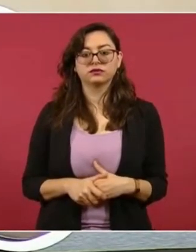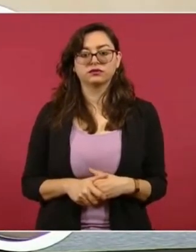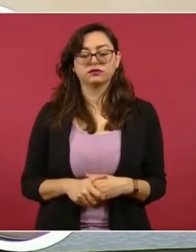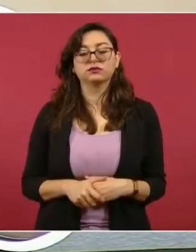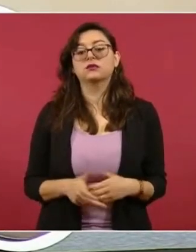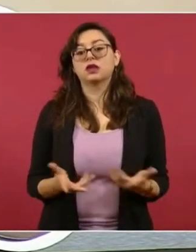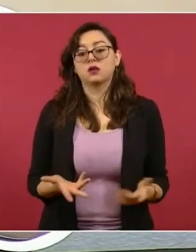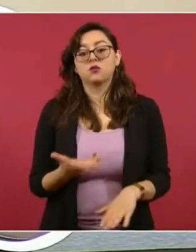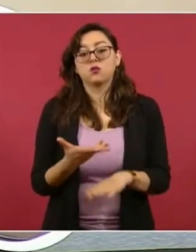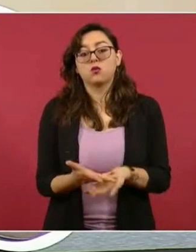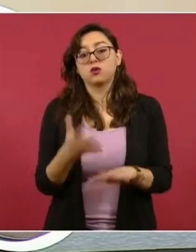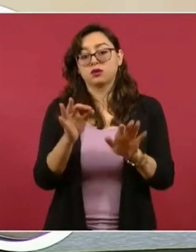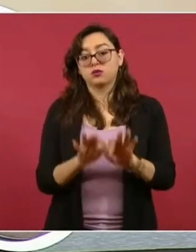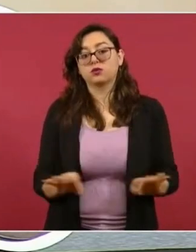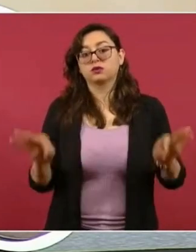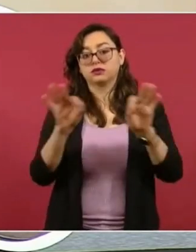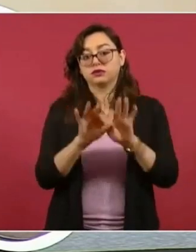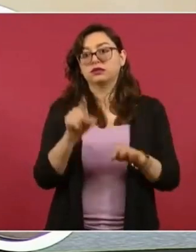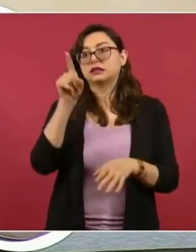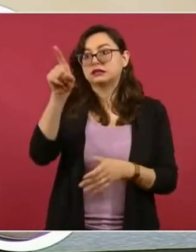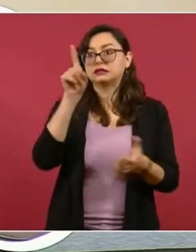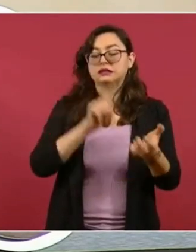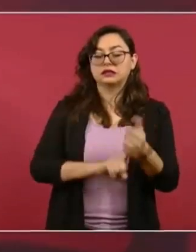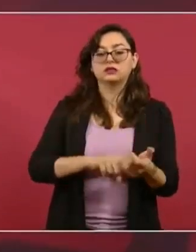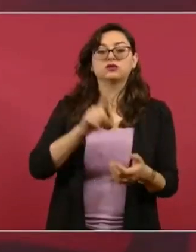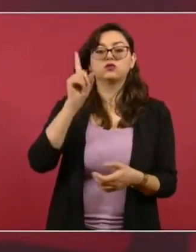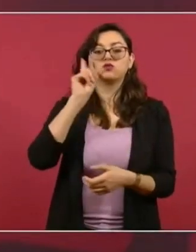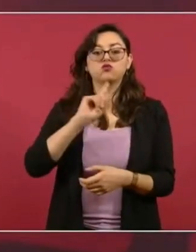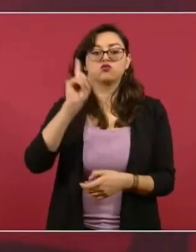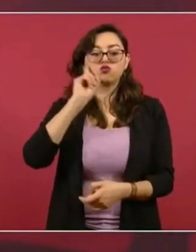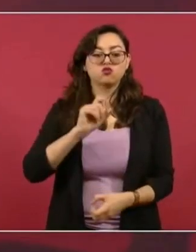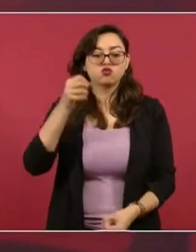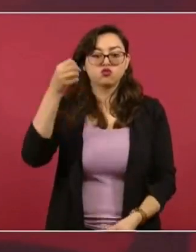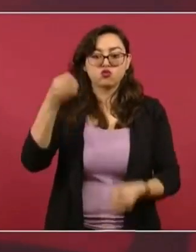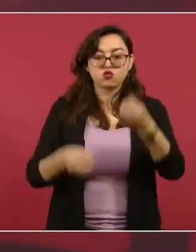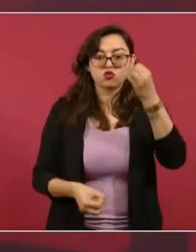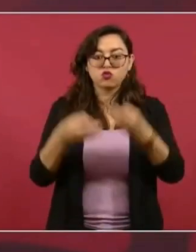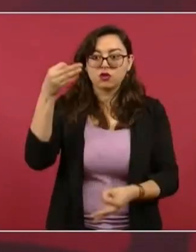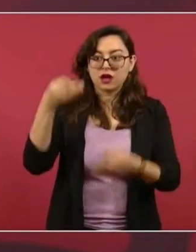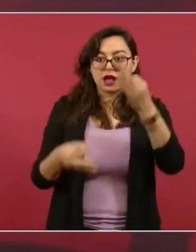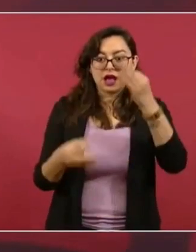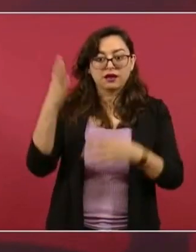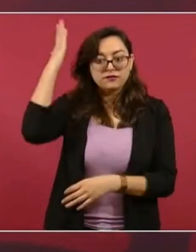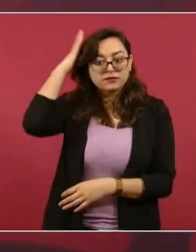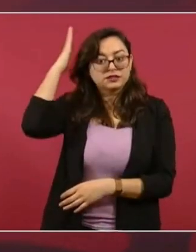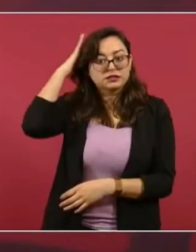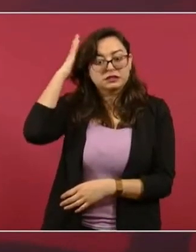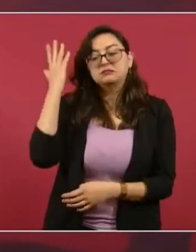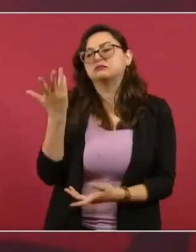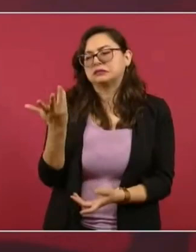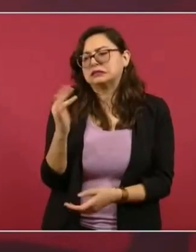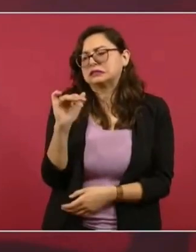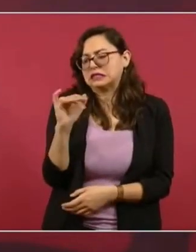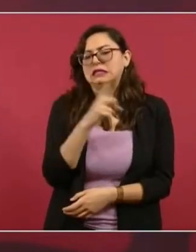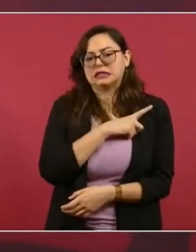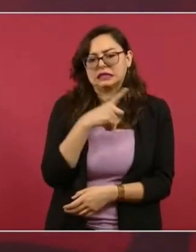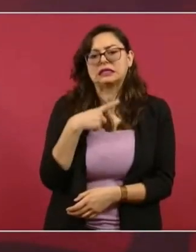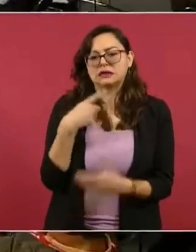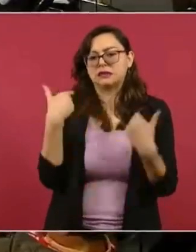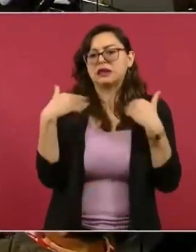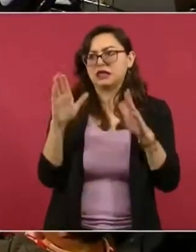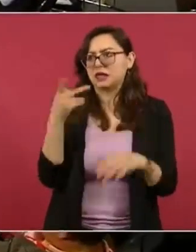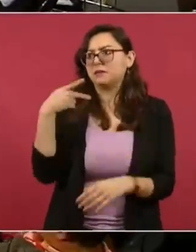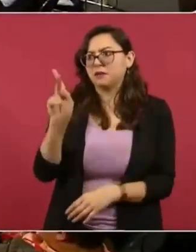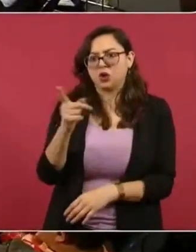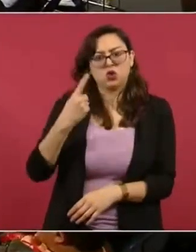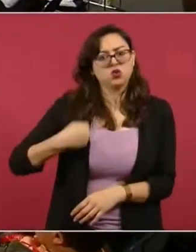una fiscal en la fiscalía general de la república pues le quiero decir que nosotros trabajamos de la mano con ellos con ellas